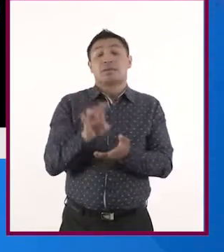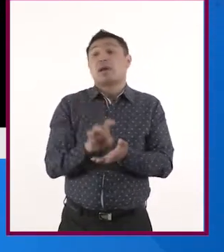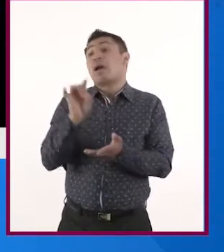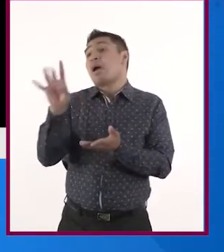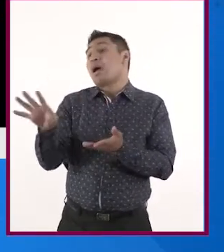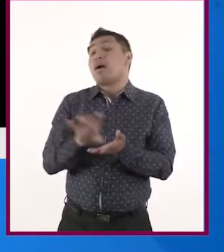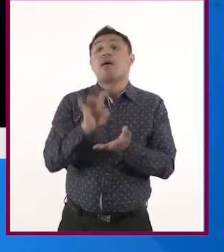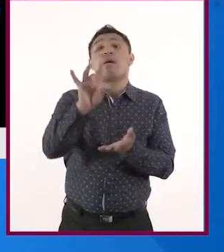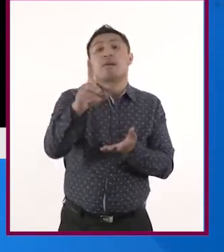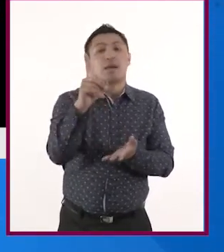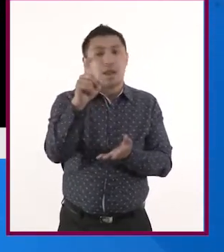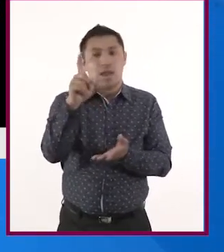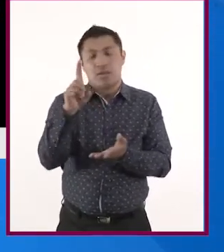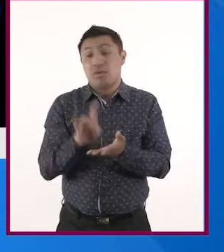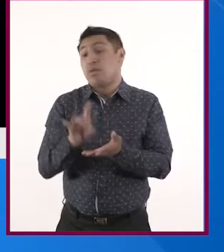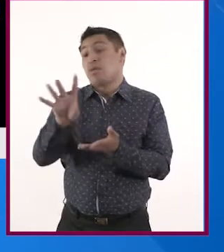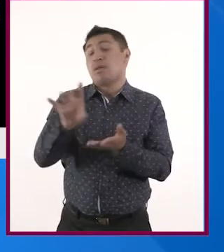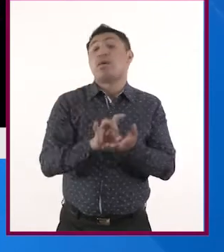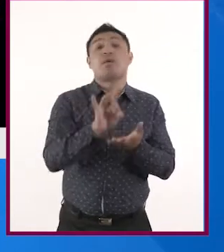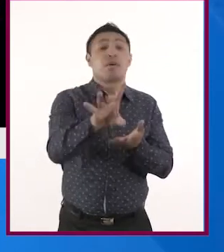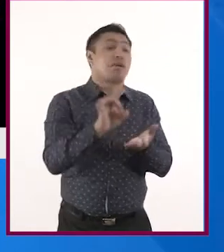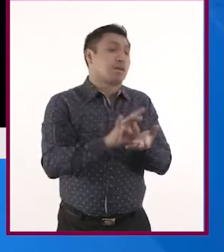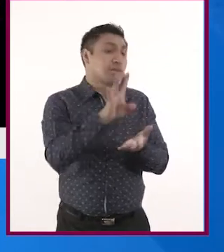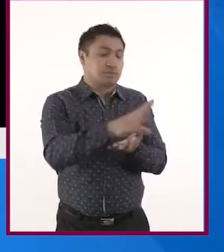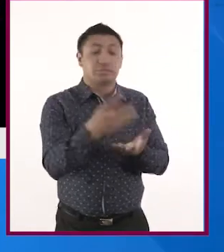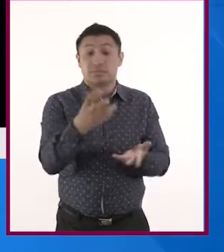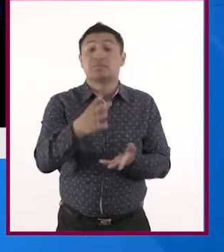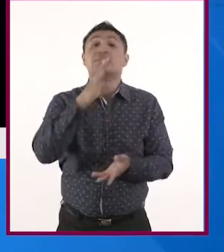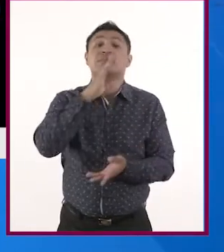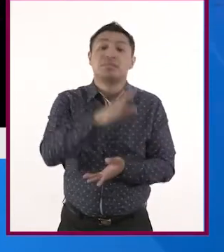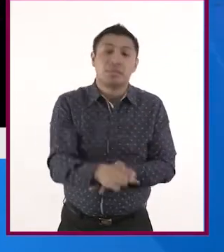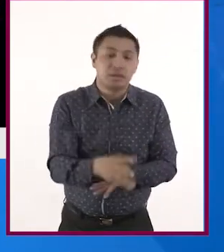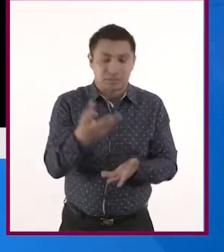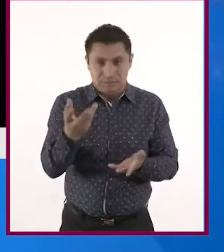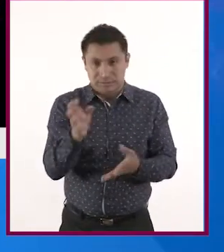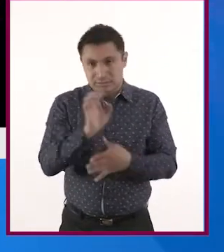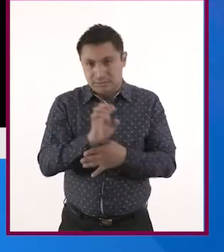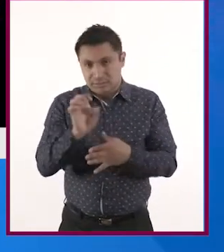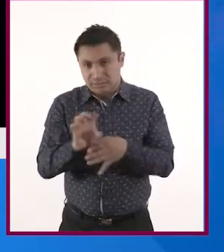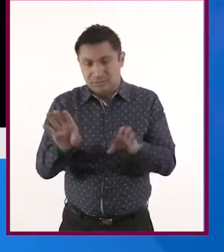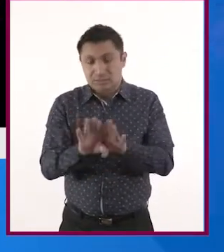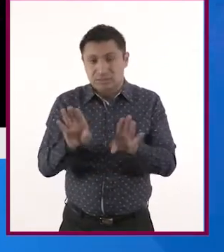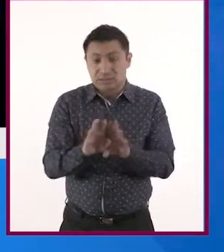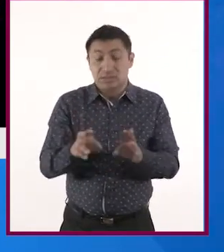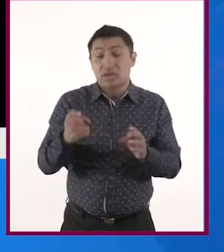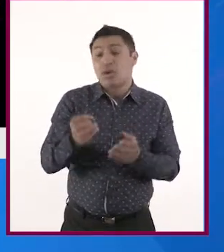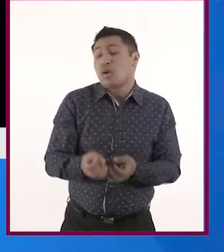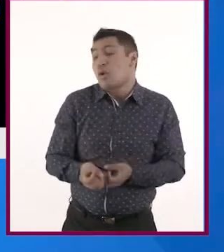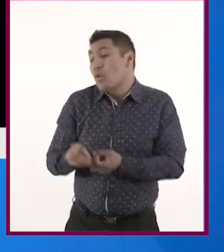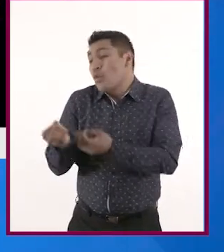Una cosa que se presenta muy comúnmente en el país es que las redes de abastecimiento logran